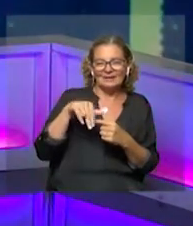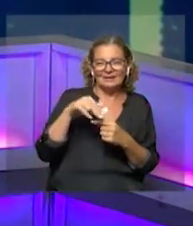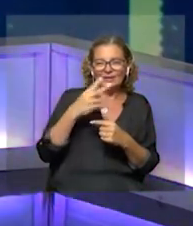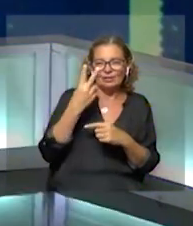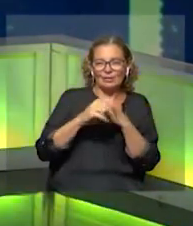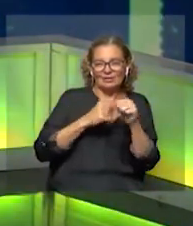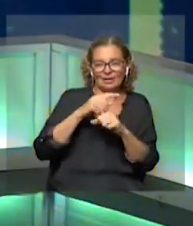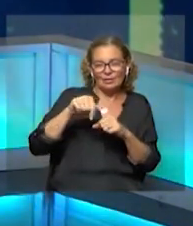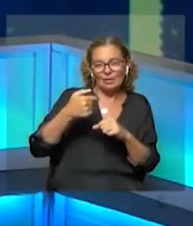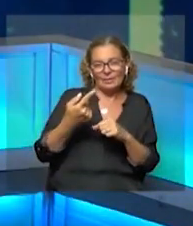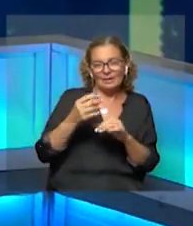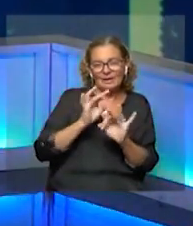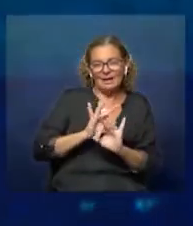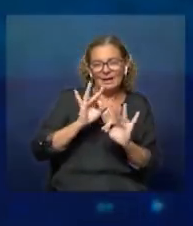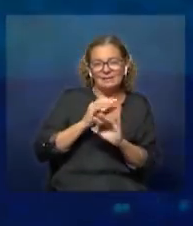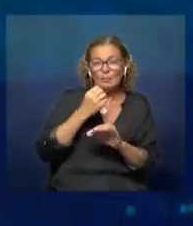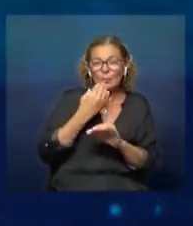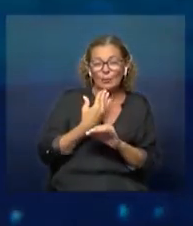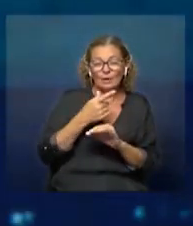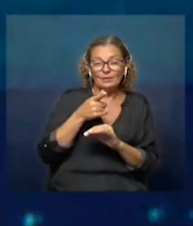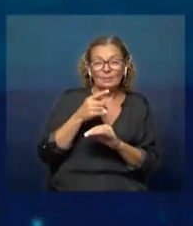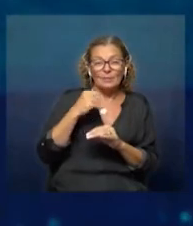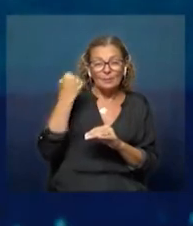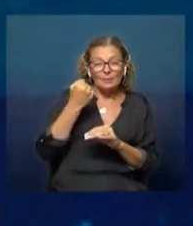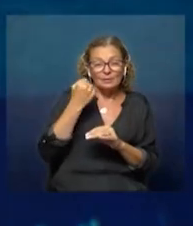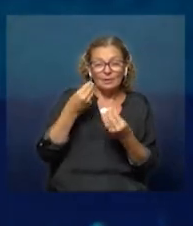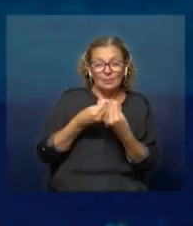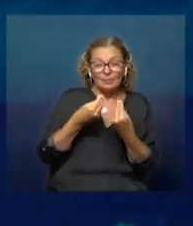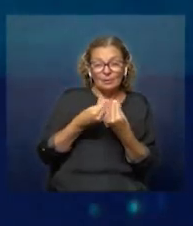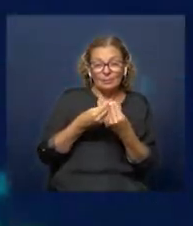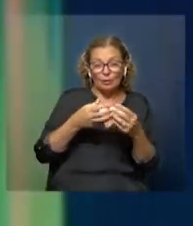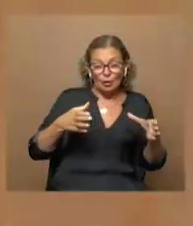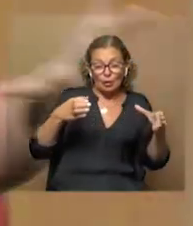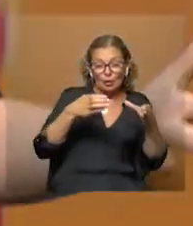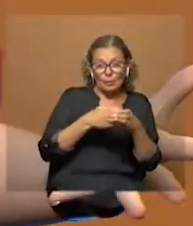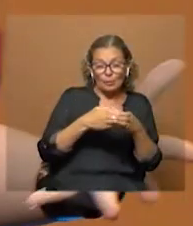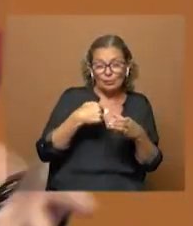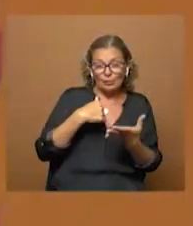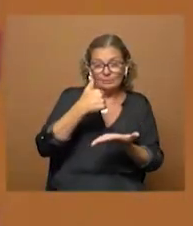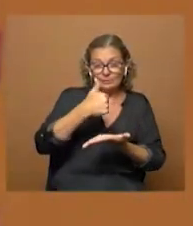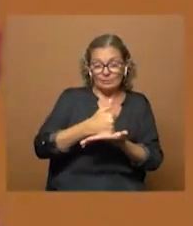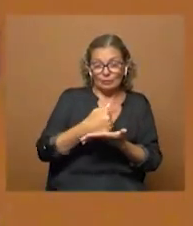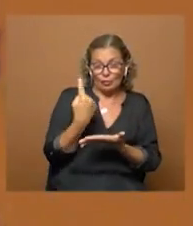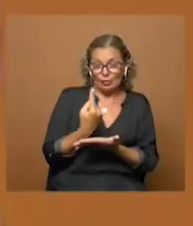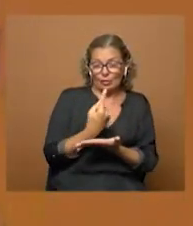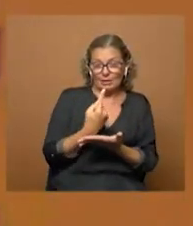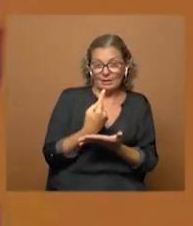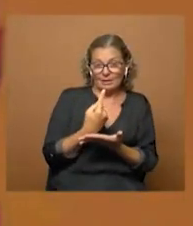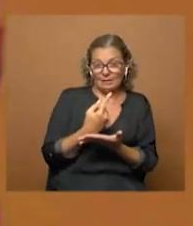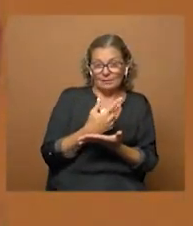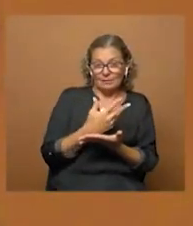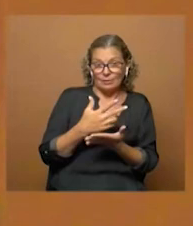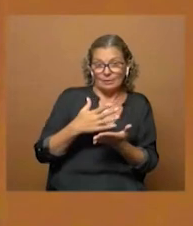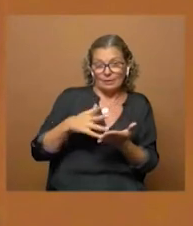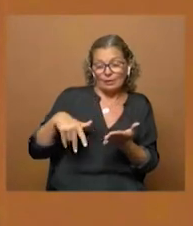pero nada la verdad que está buenísimo a mí me importa mucho que que la banda por más de que yo me presente como solista que la banda sea lo más estable